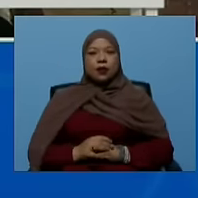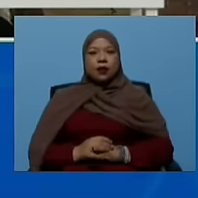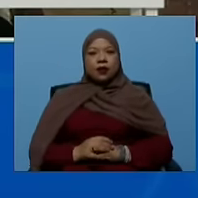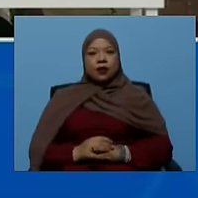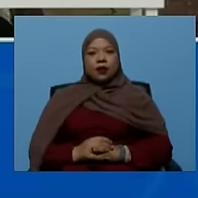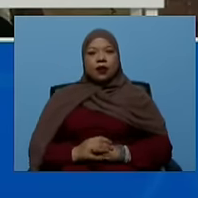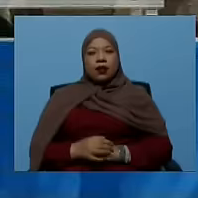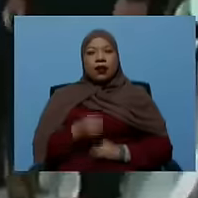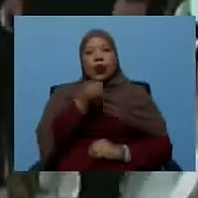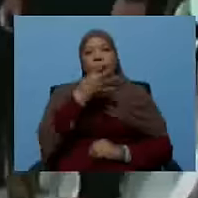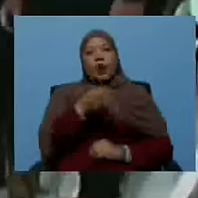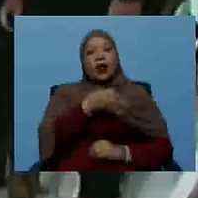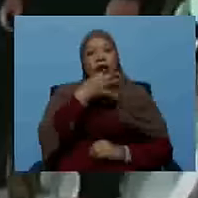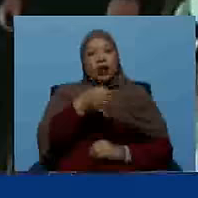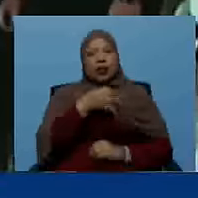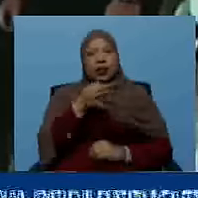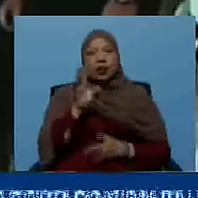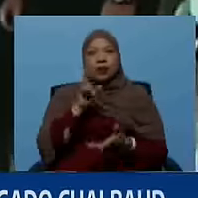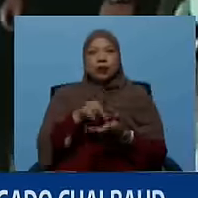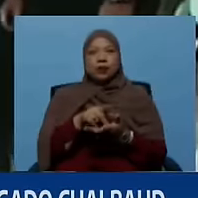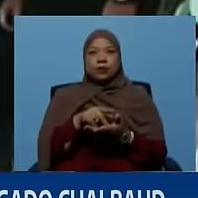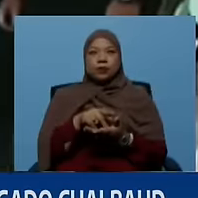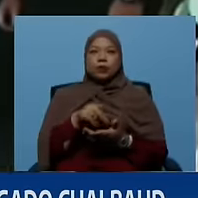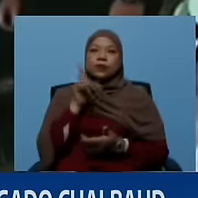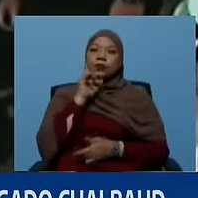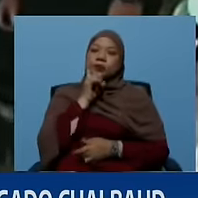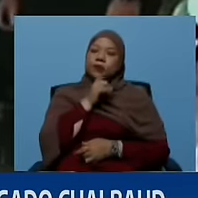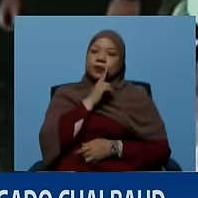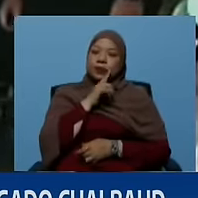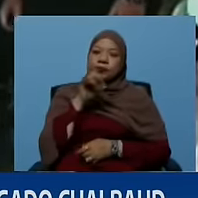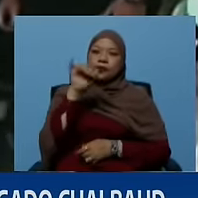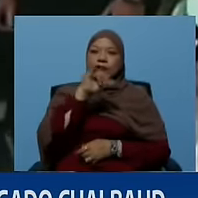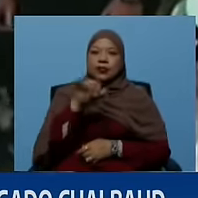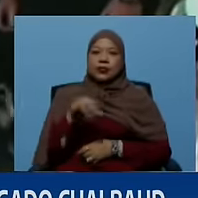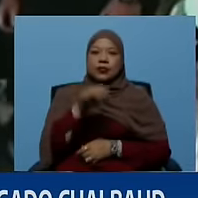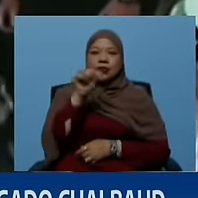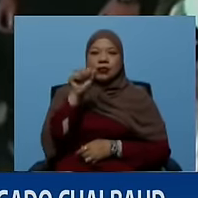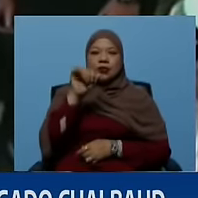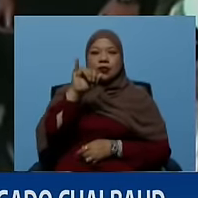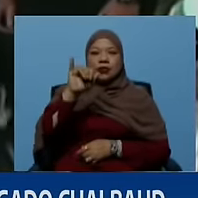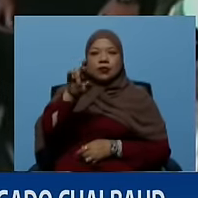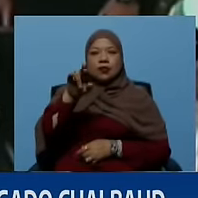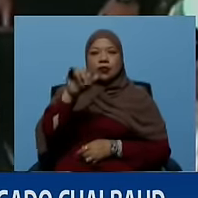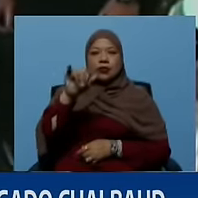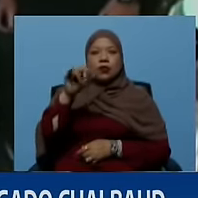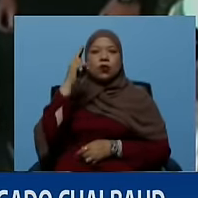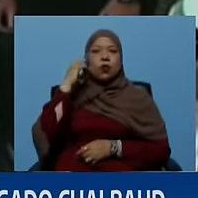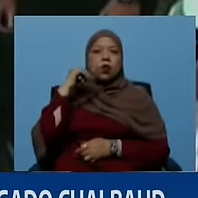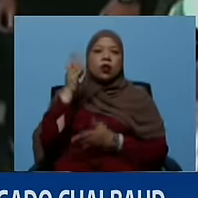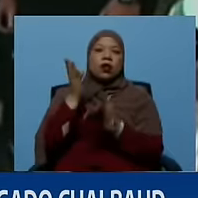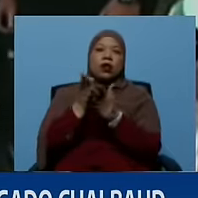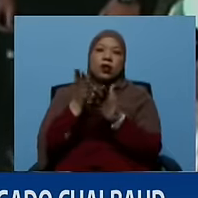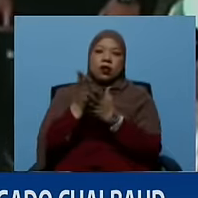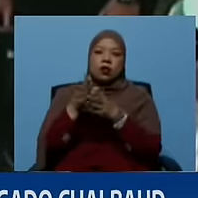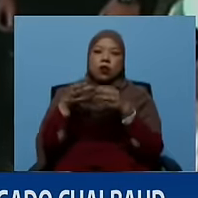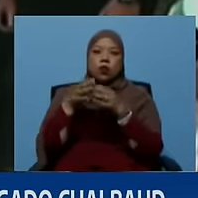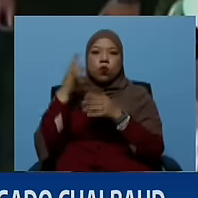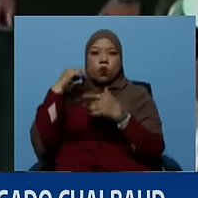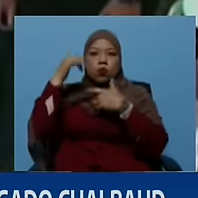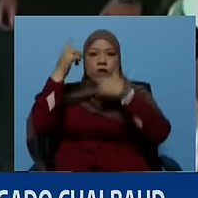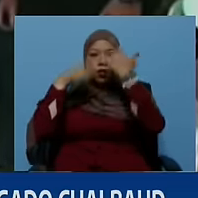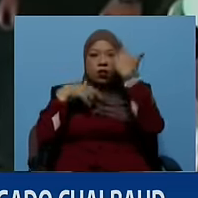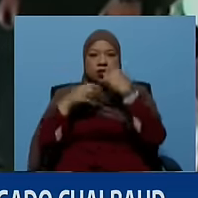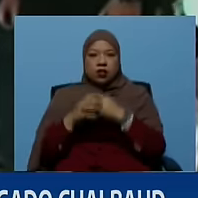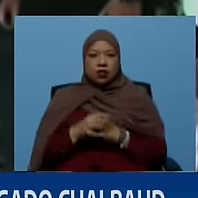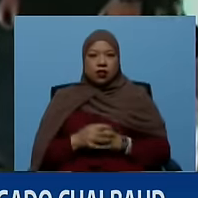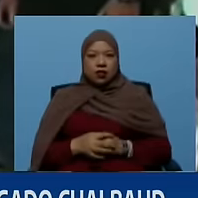Buenas tardes aquí presente isar Zambrano jefa de u de aquí de la Escuela bolivariana Nacional Coronel